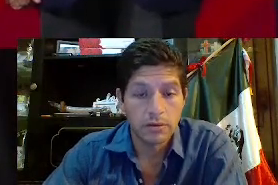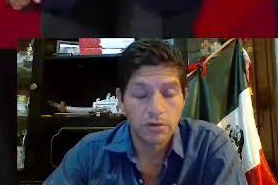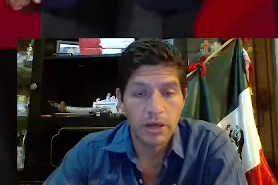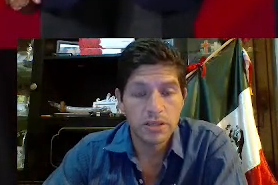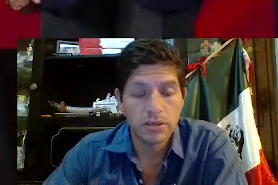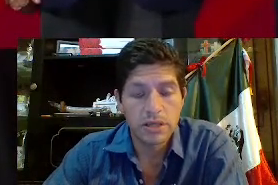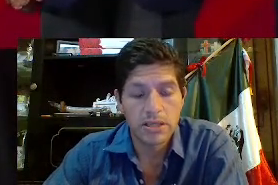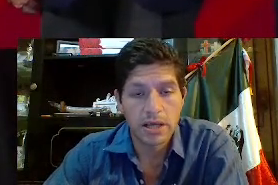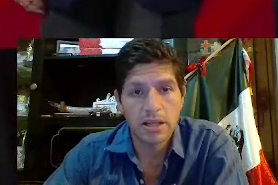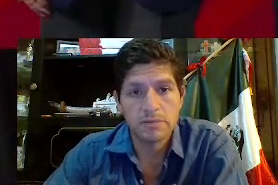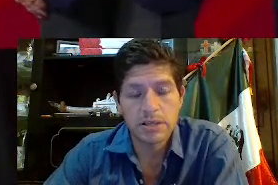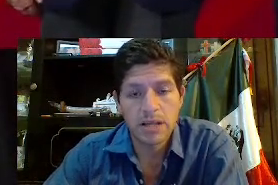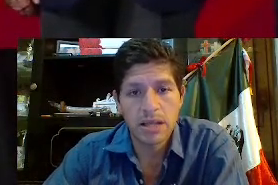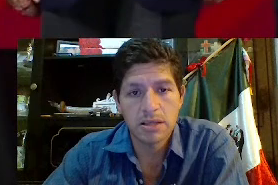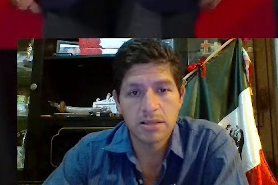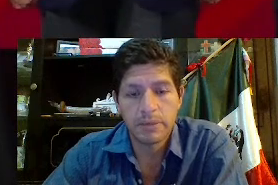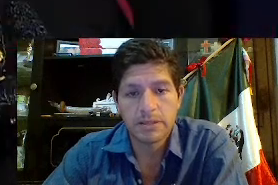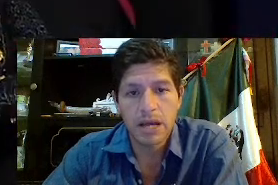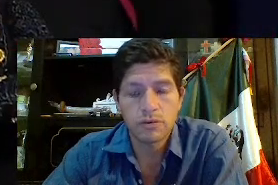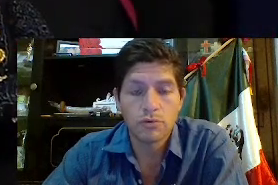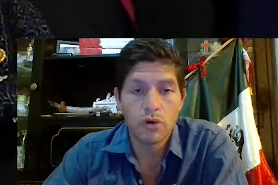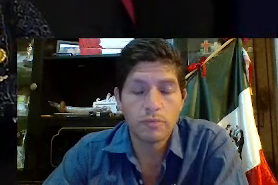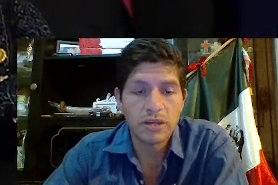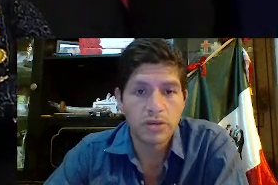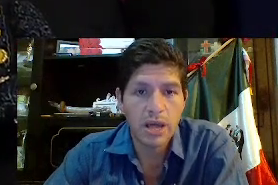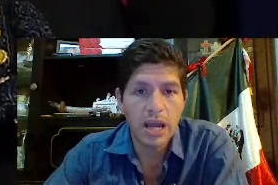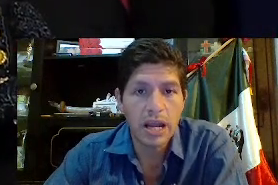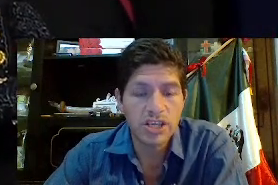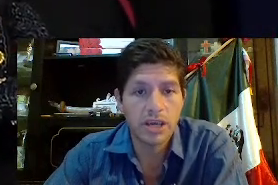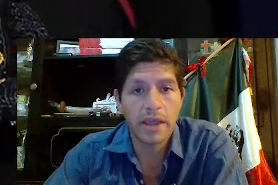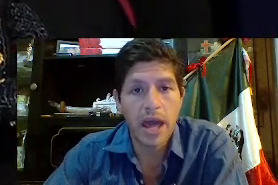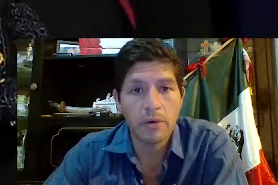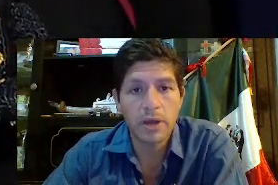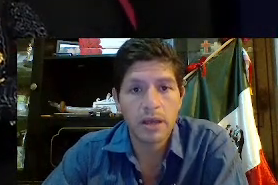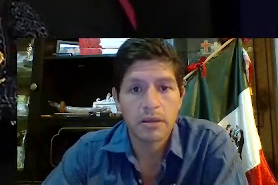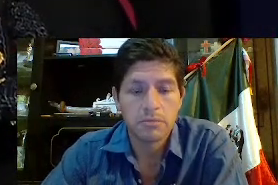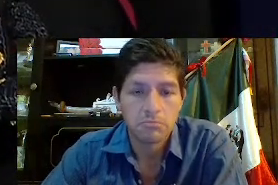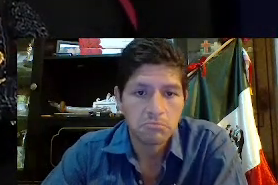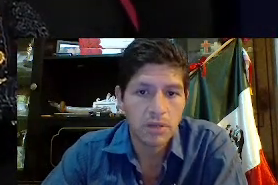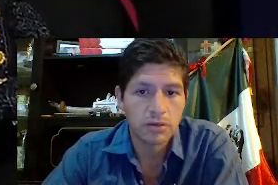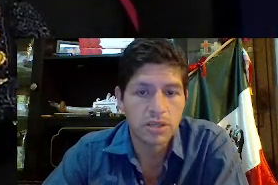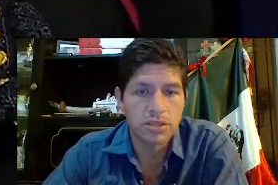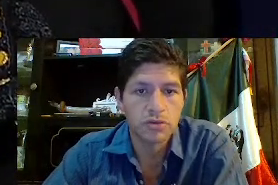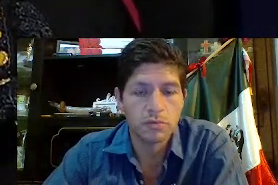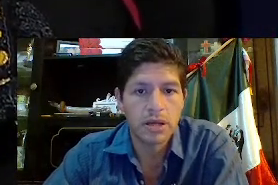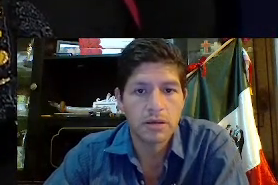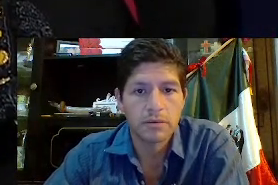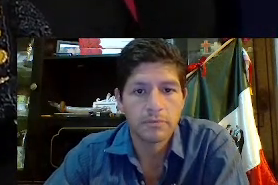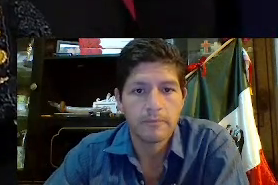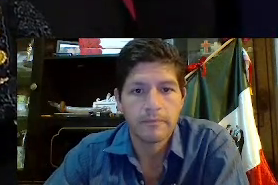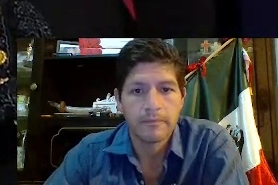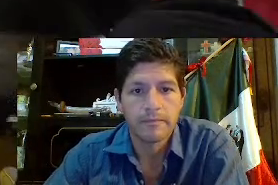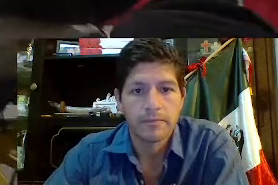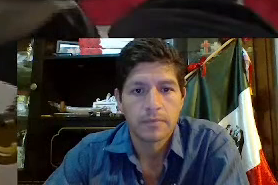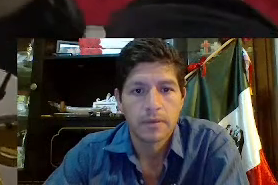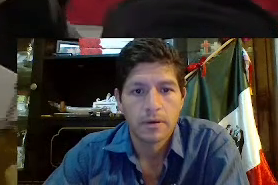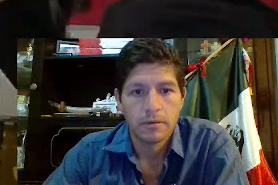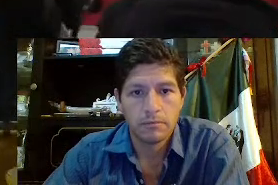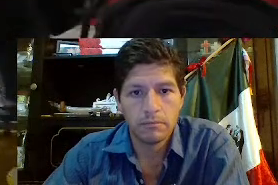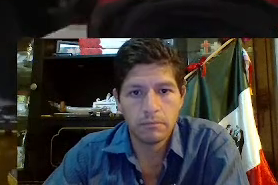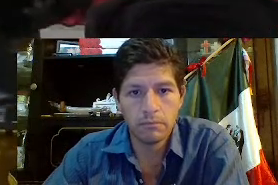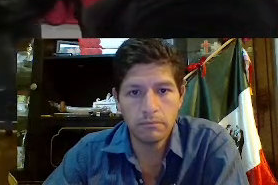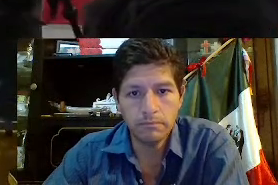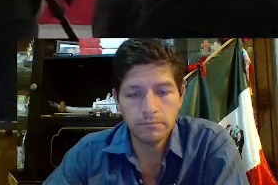Parte de los comercios, las cadenas más grandes, empresarios, Walmart, Soriana, Chedraui, de los que se suman. Todos.